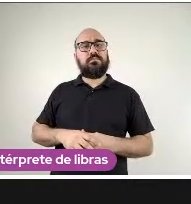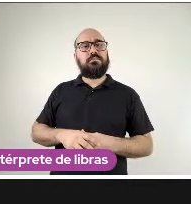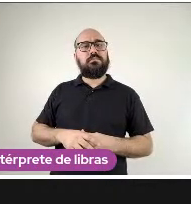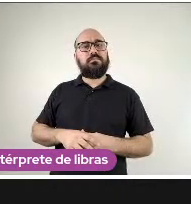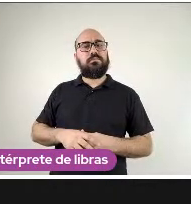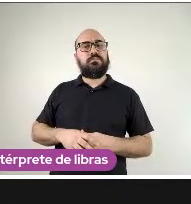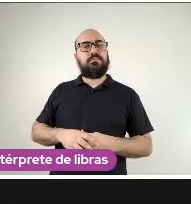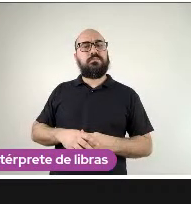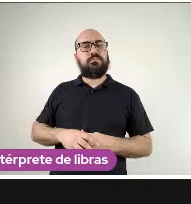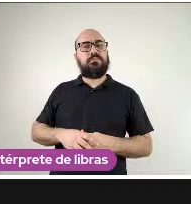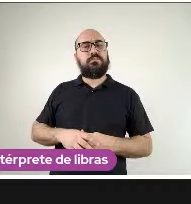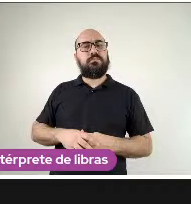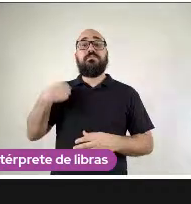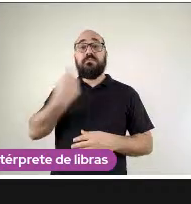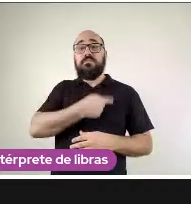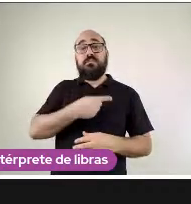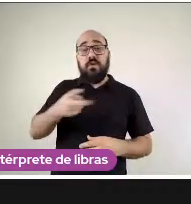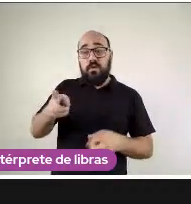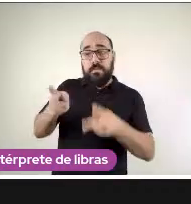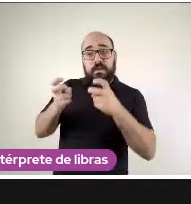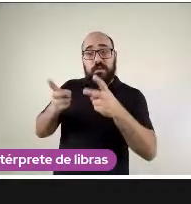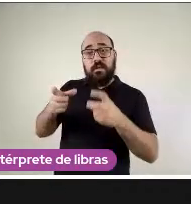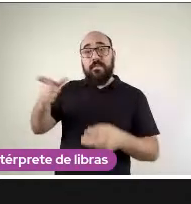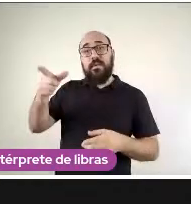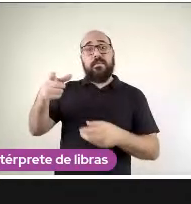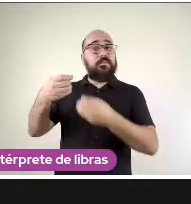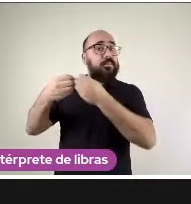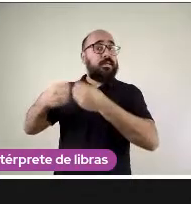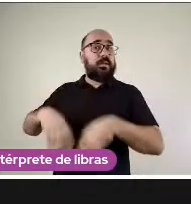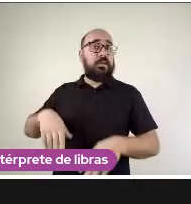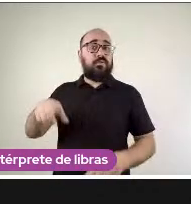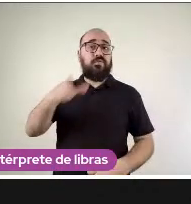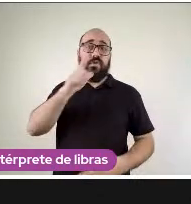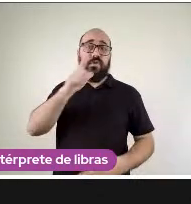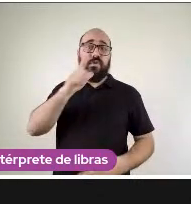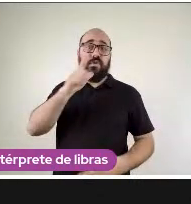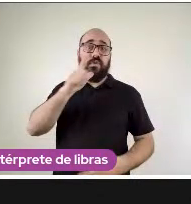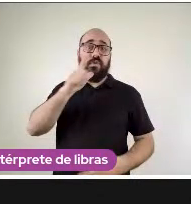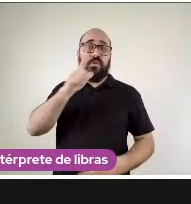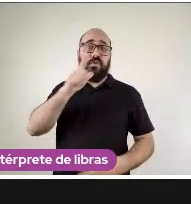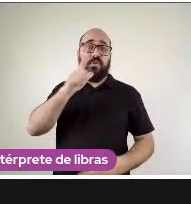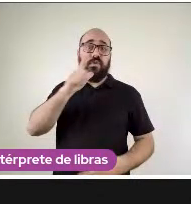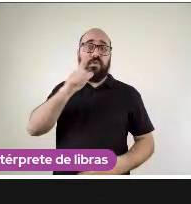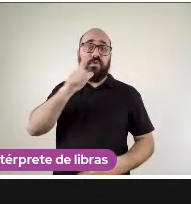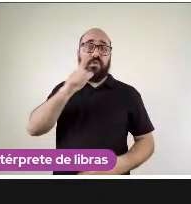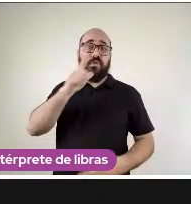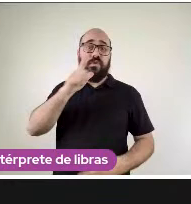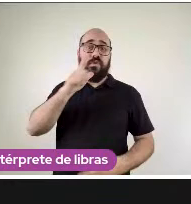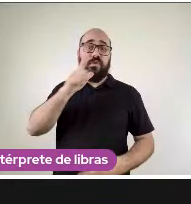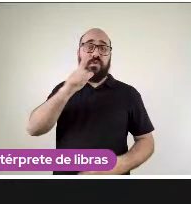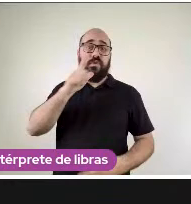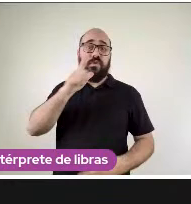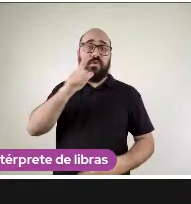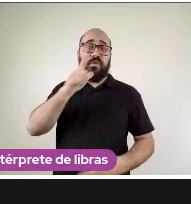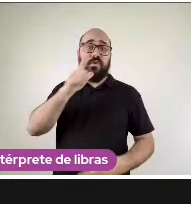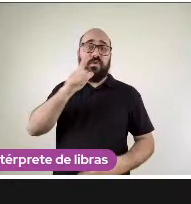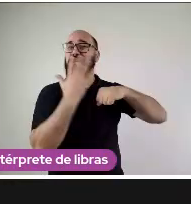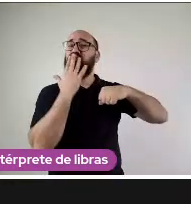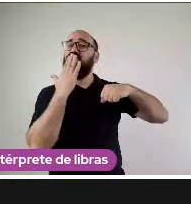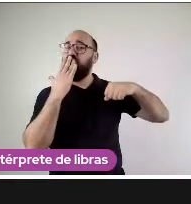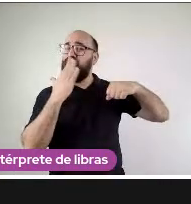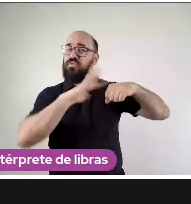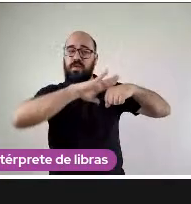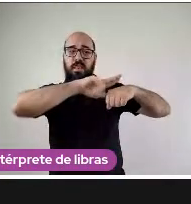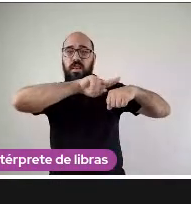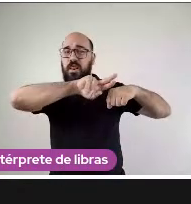de praderas de Posidonia, como lo voy a explicar, pues no es tan obvio. Y luego es mucho más complicado